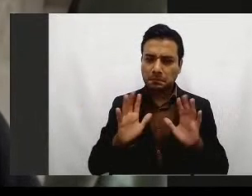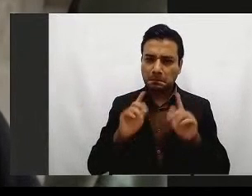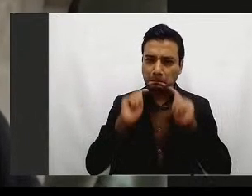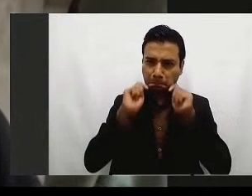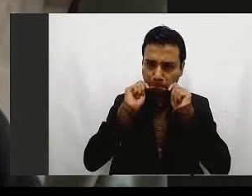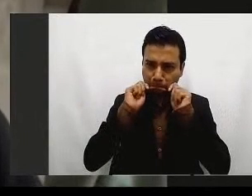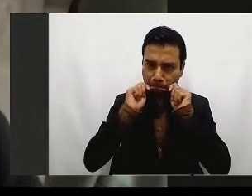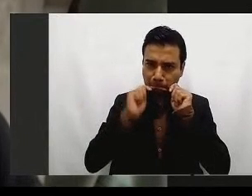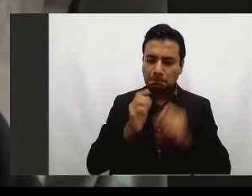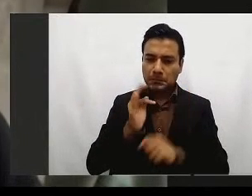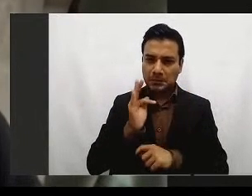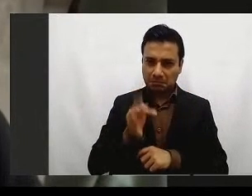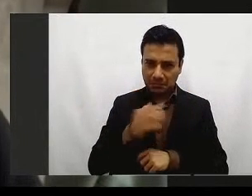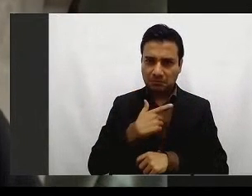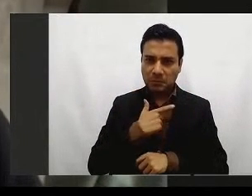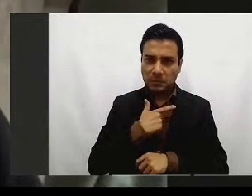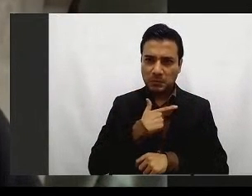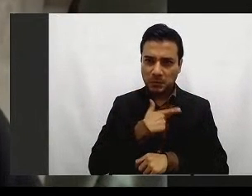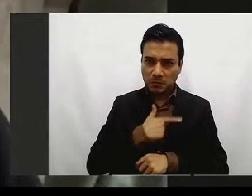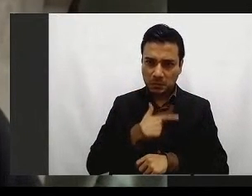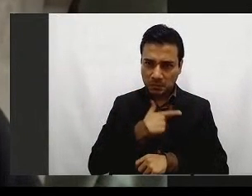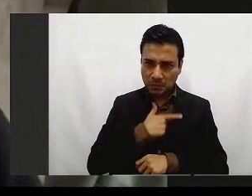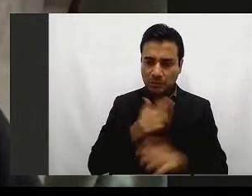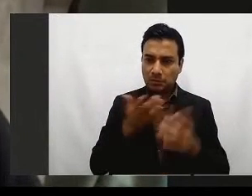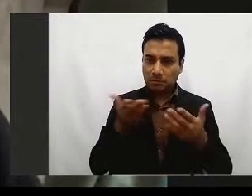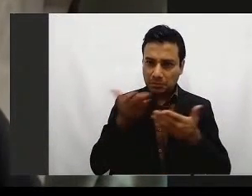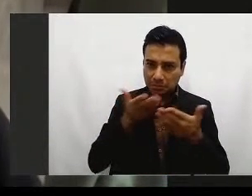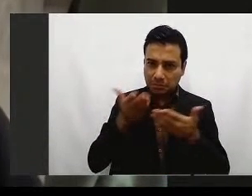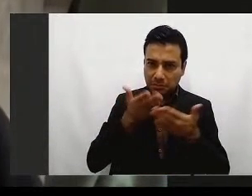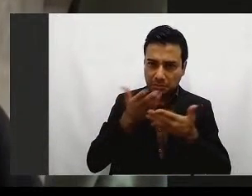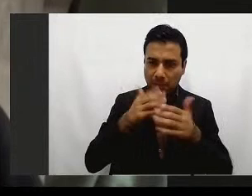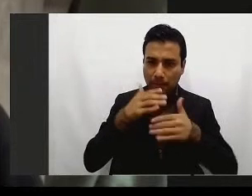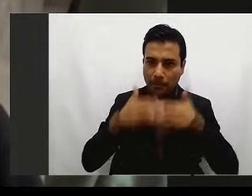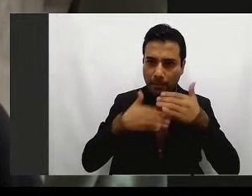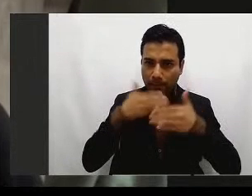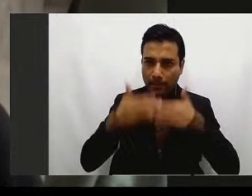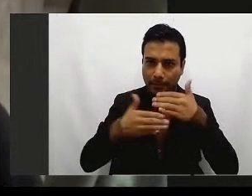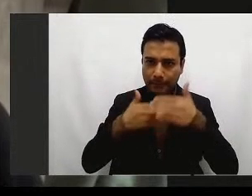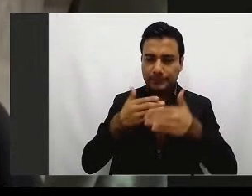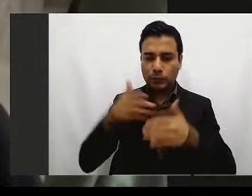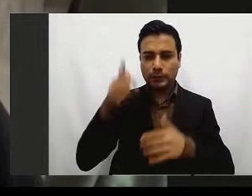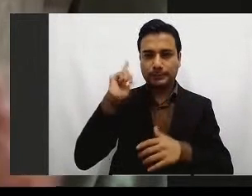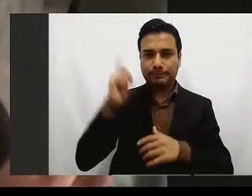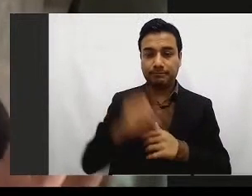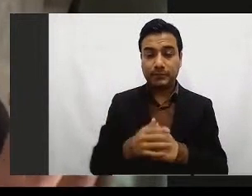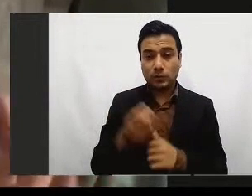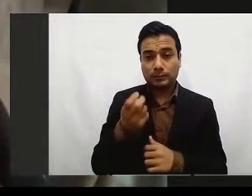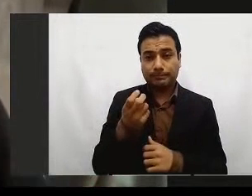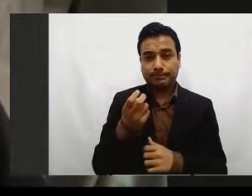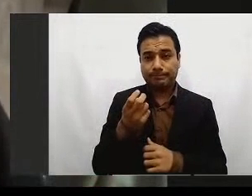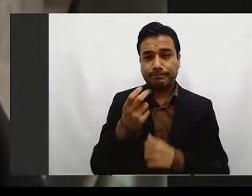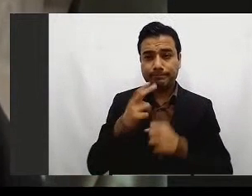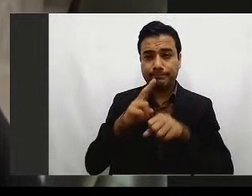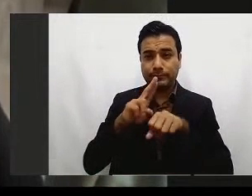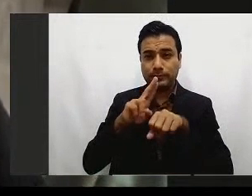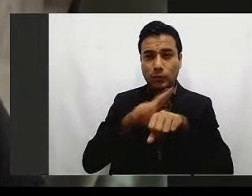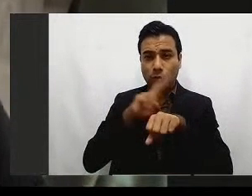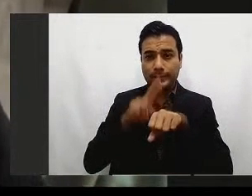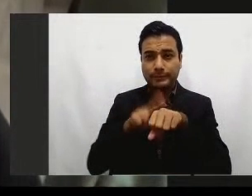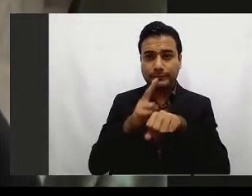y que haya sido útil enmarcarlo de esta manera. Pero eso es parte de la realidad del